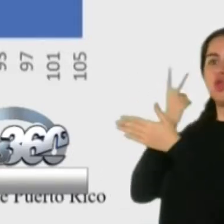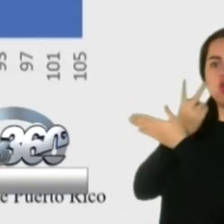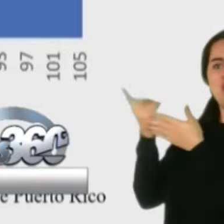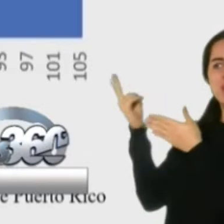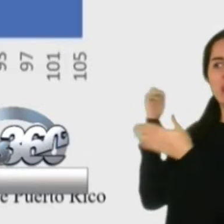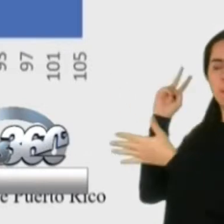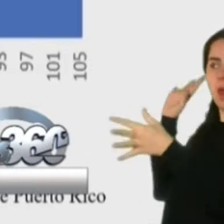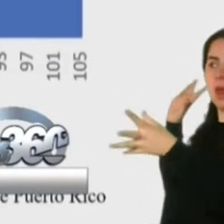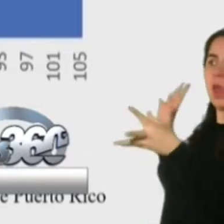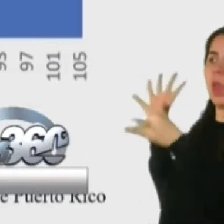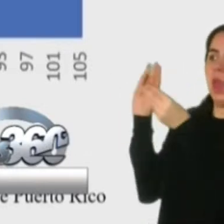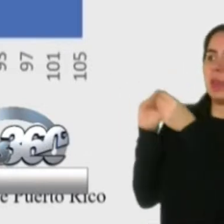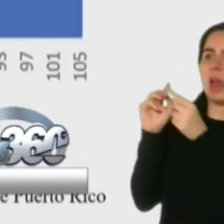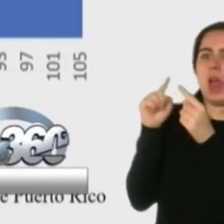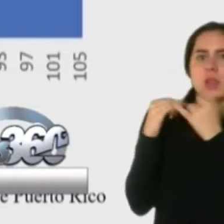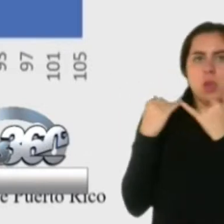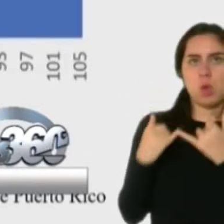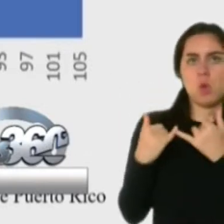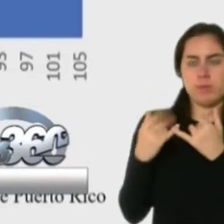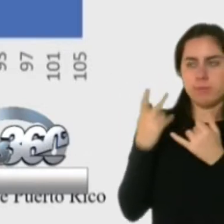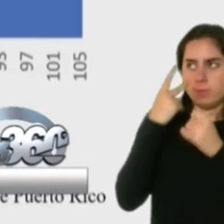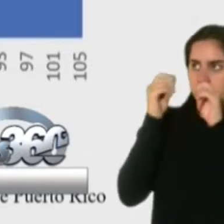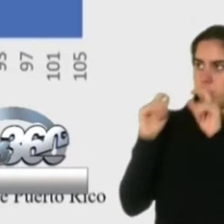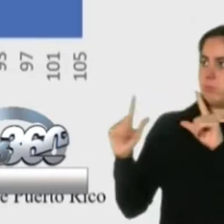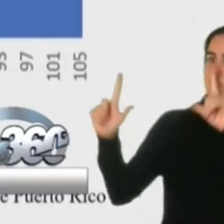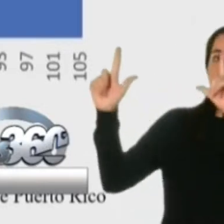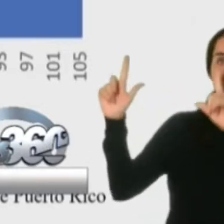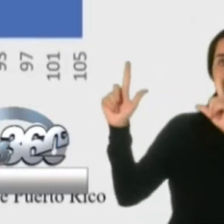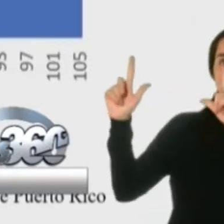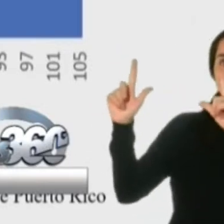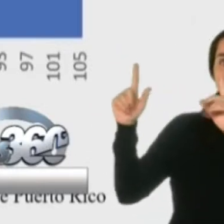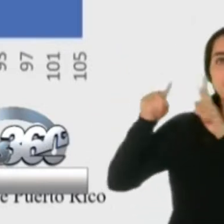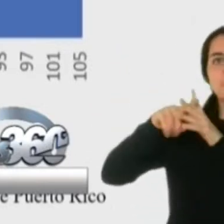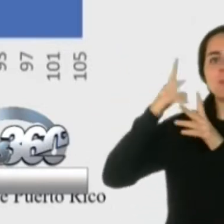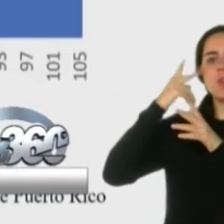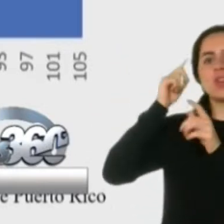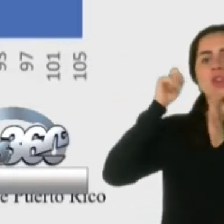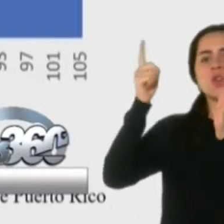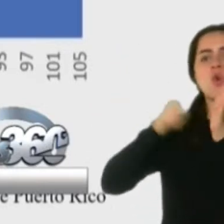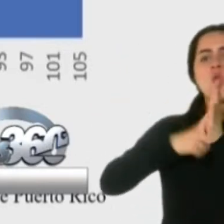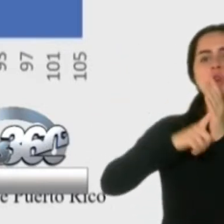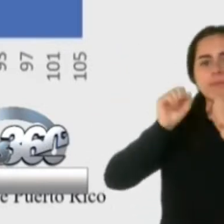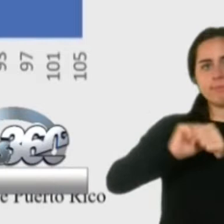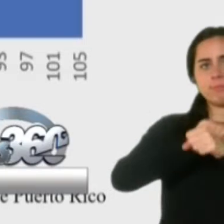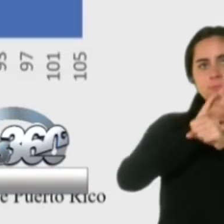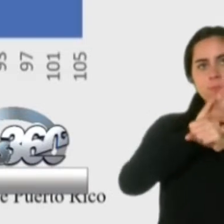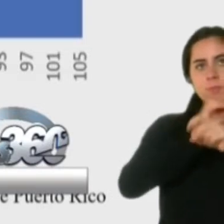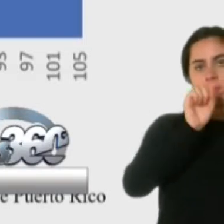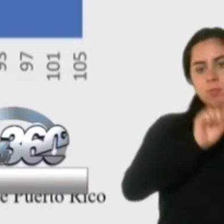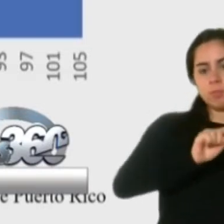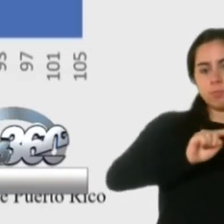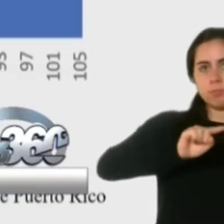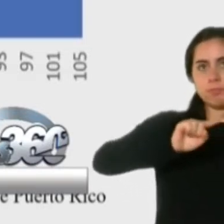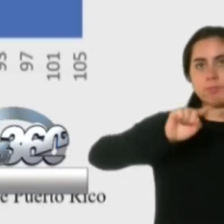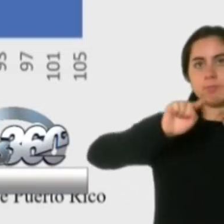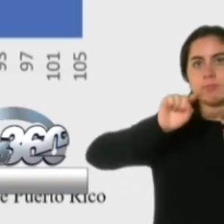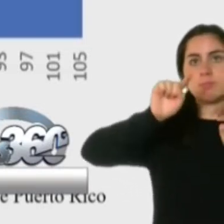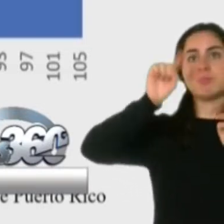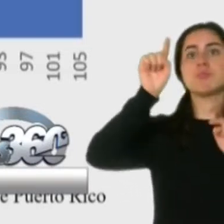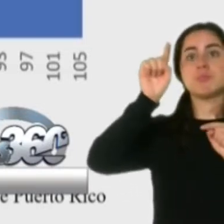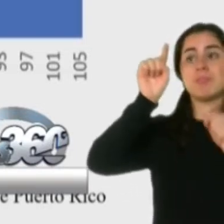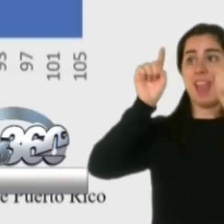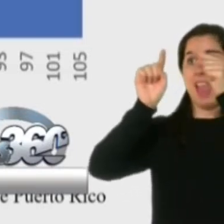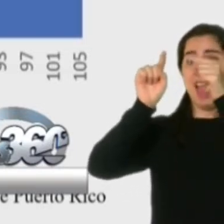casos activos. Vemos al principio de la epidemia cómo se incrementan, incluso con el cierre. ¿Por qué? Porque los primeros casos se